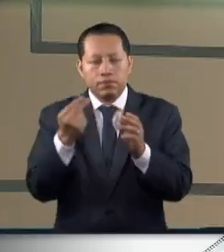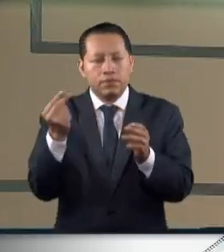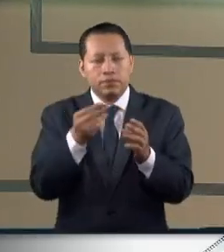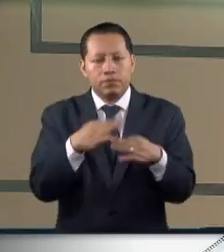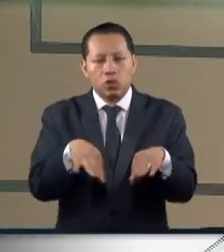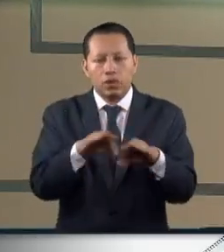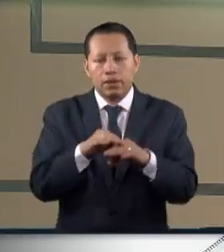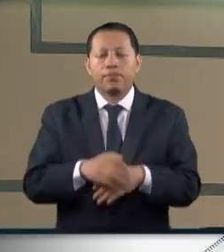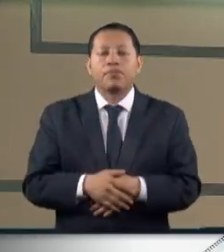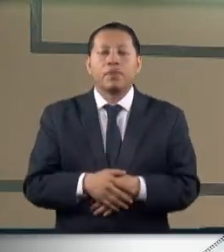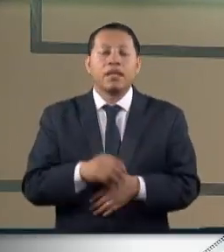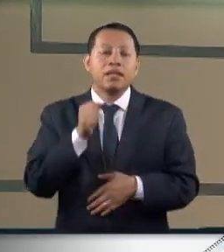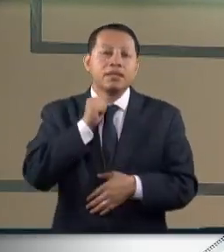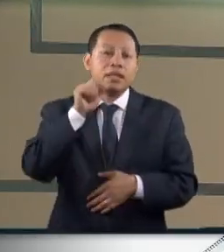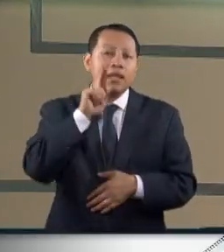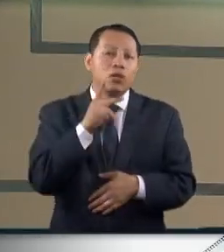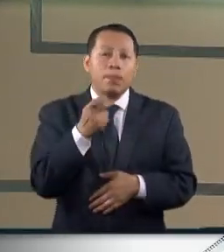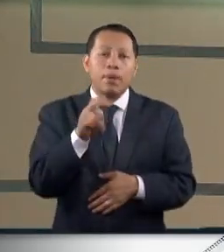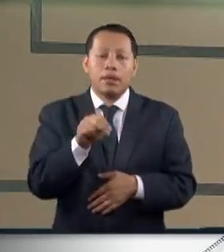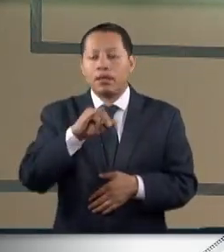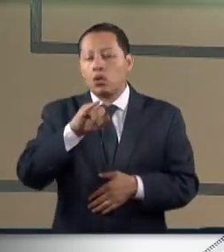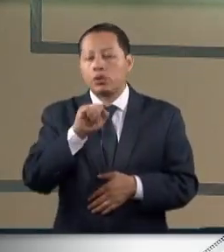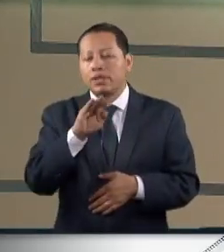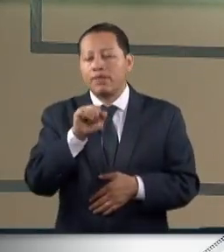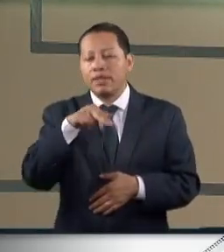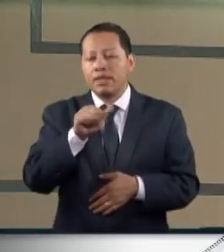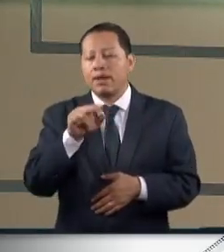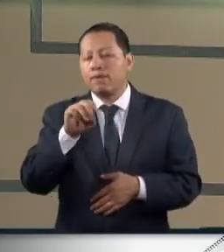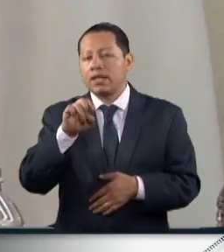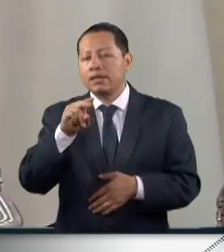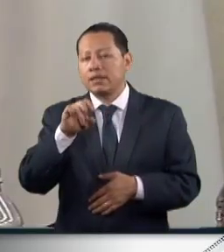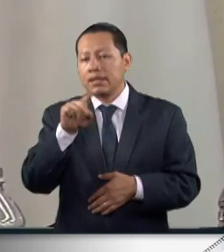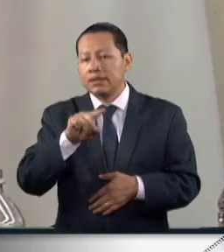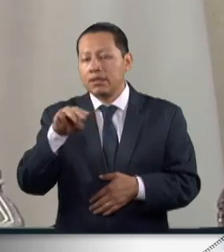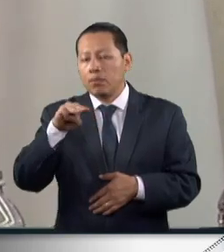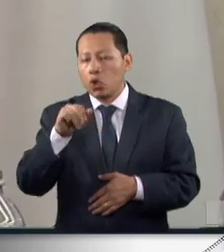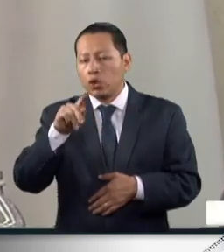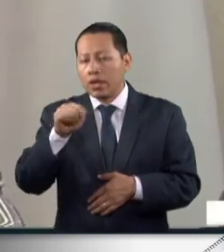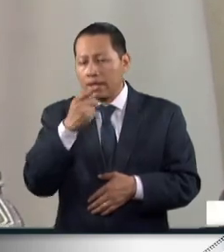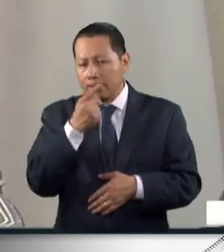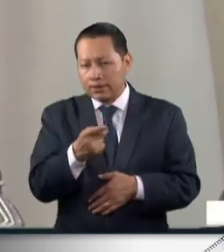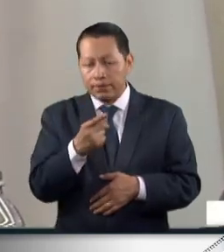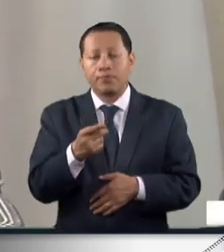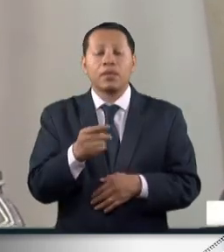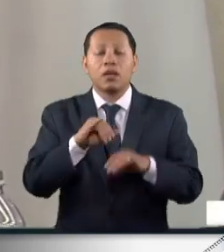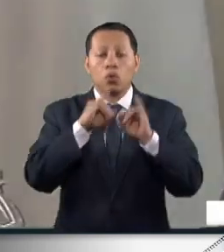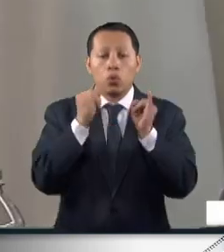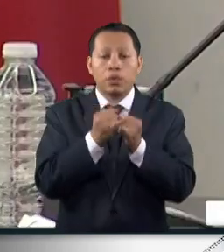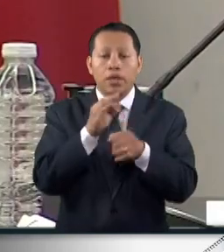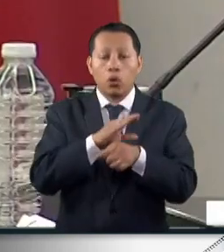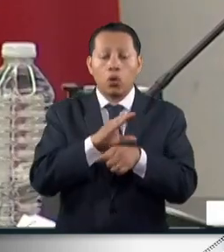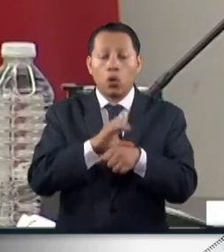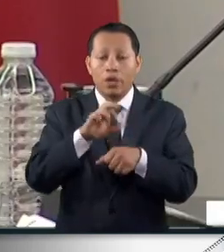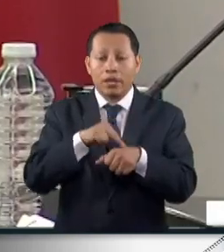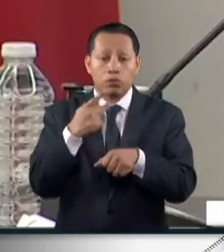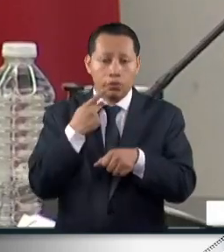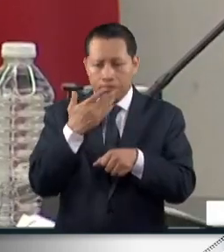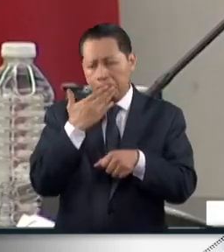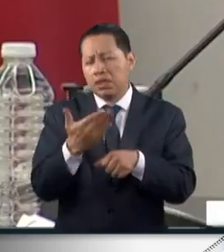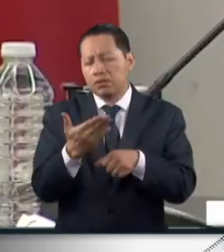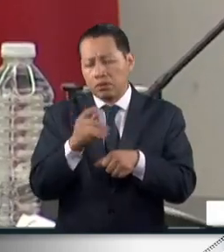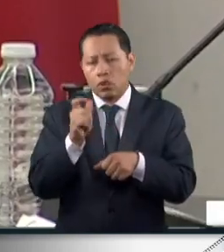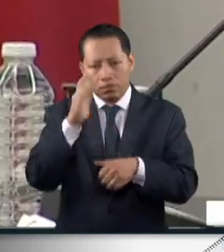La senadora del Grupo Parlamentario del PAN, Josefina Vázquez Mota, reconoció la civilidad con la que se manejó la Junta de Coordinación Política, mientras